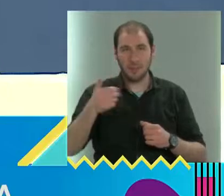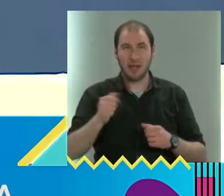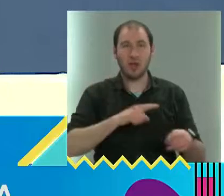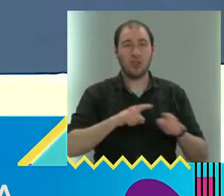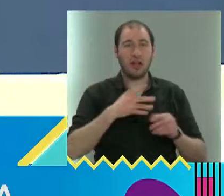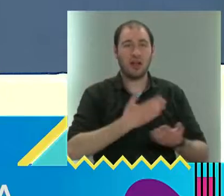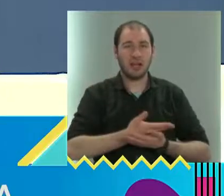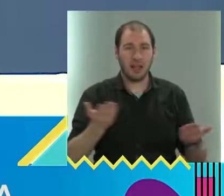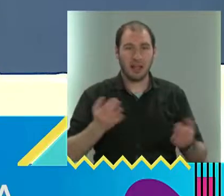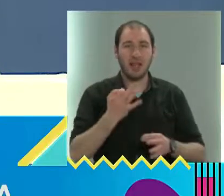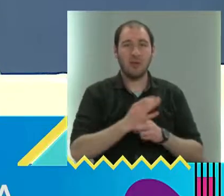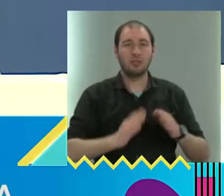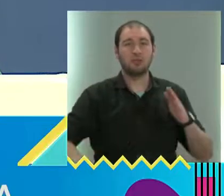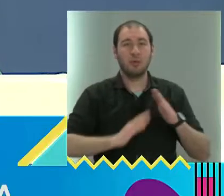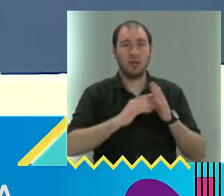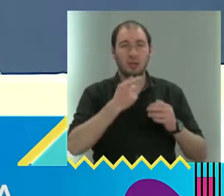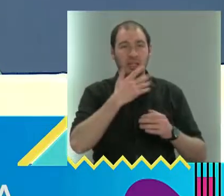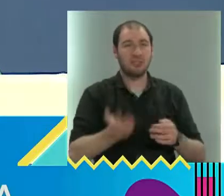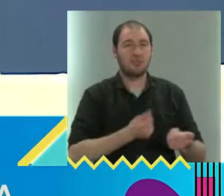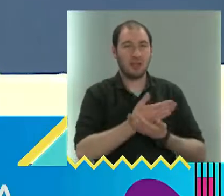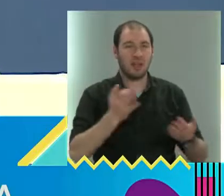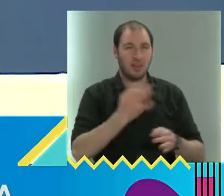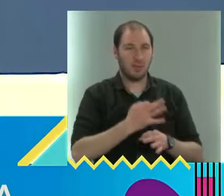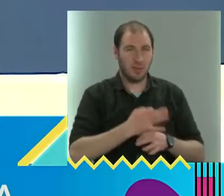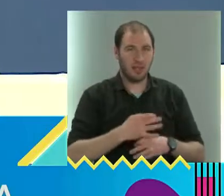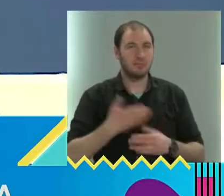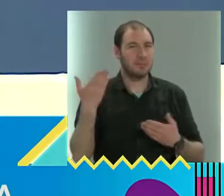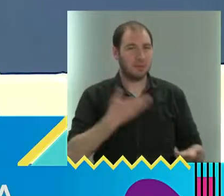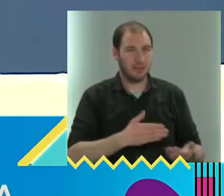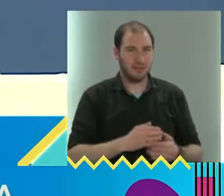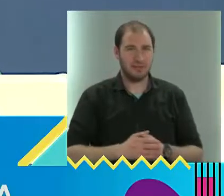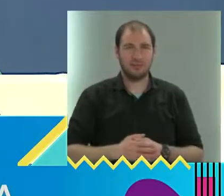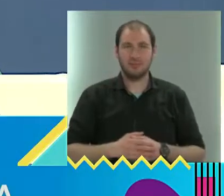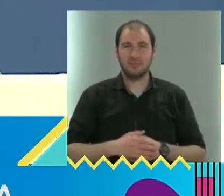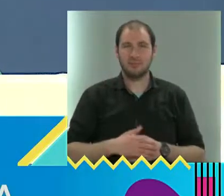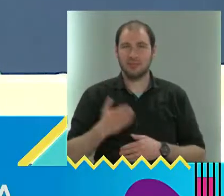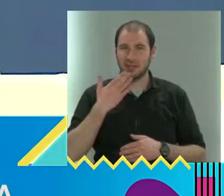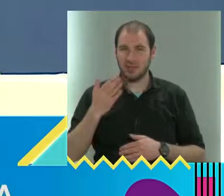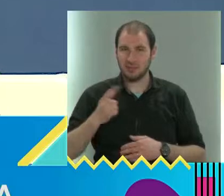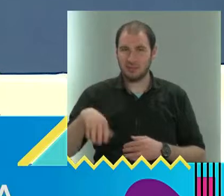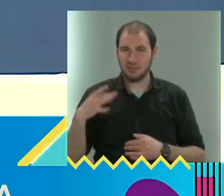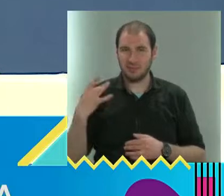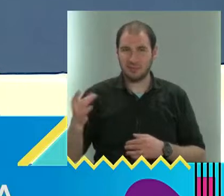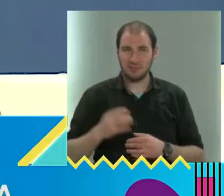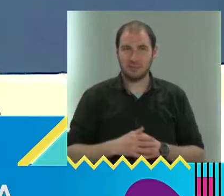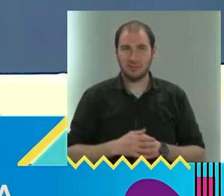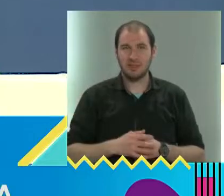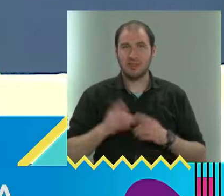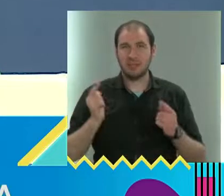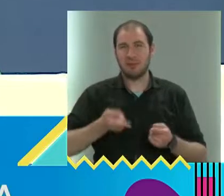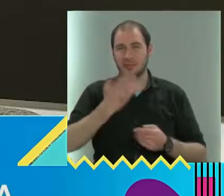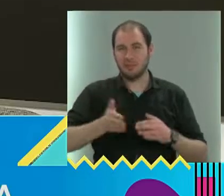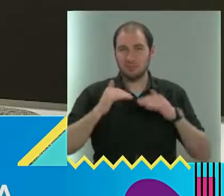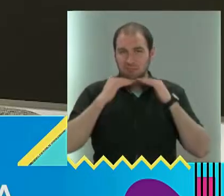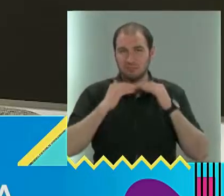coordinadora general de Educación Superior de la Dirección General Escuelas. Bienvenida, Emma. Gracias a ustedes por invitarnos y a la audiencia,